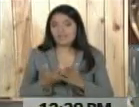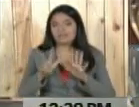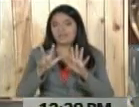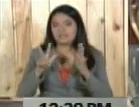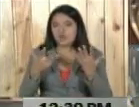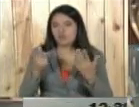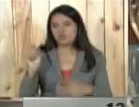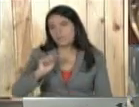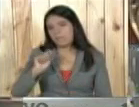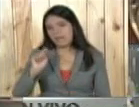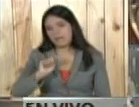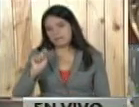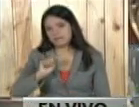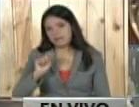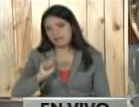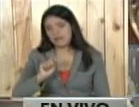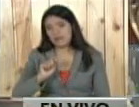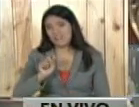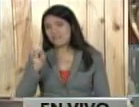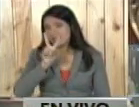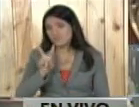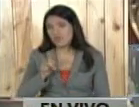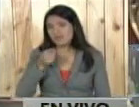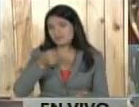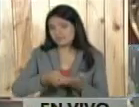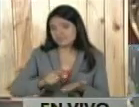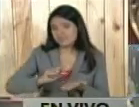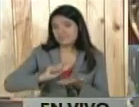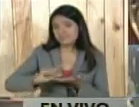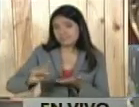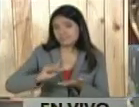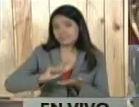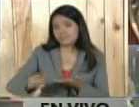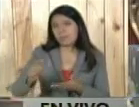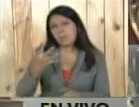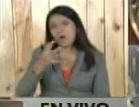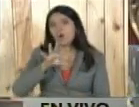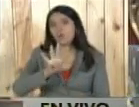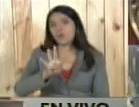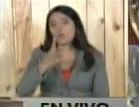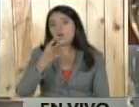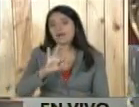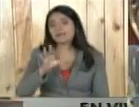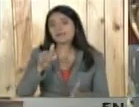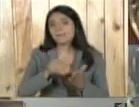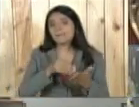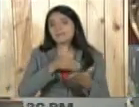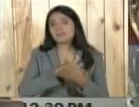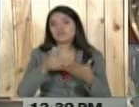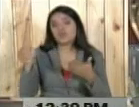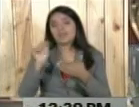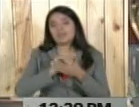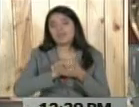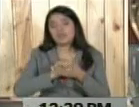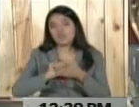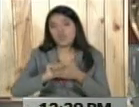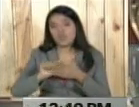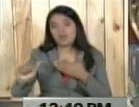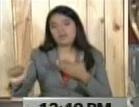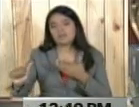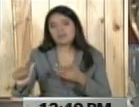Venezuela ha cancelado por el orden de más de 40 mil millones de dólares